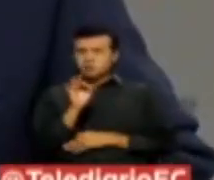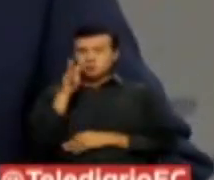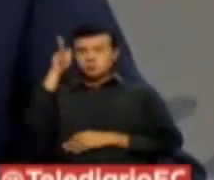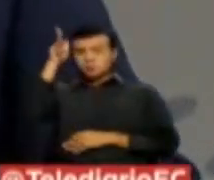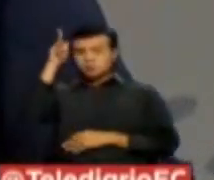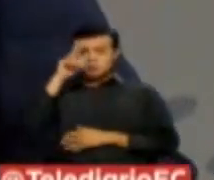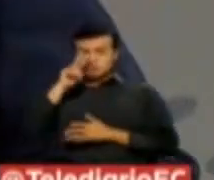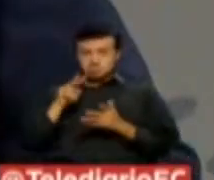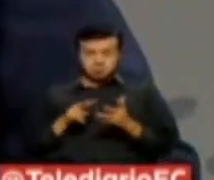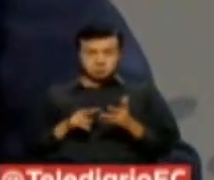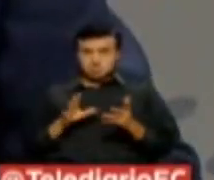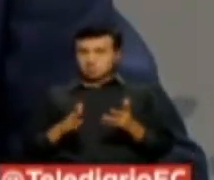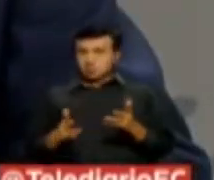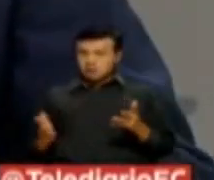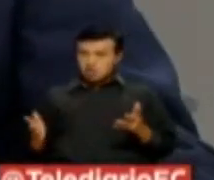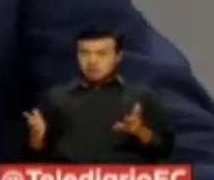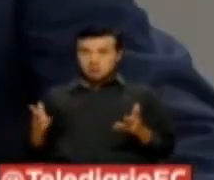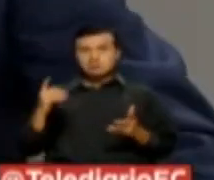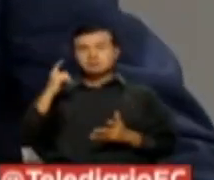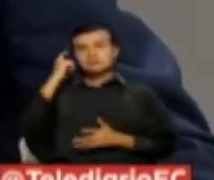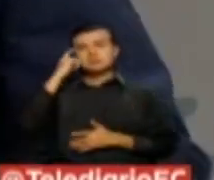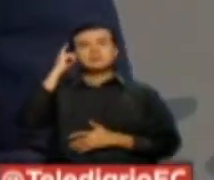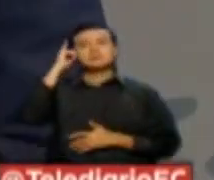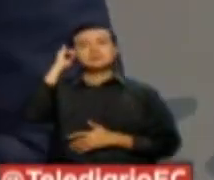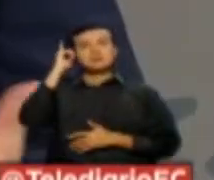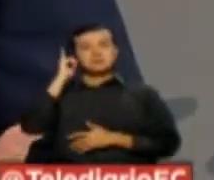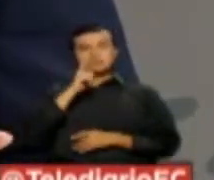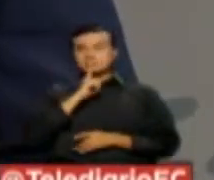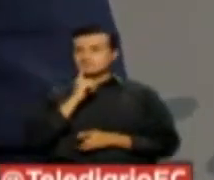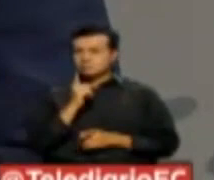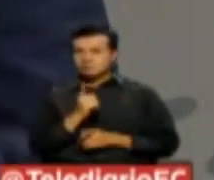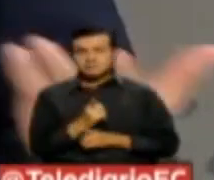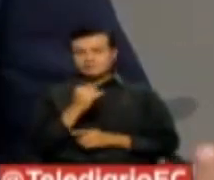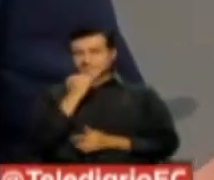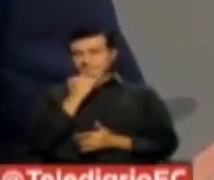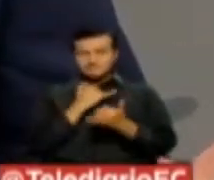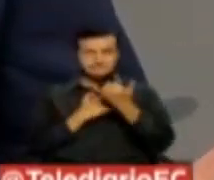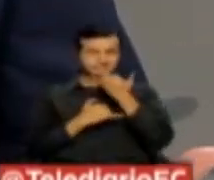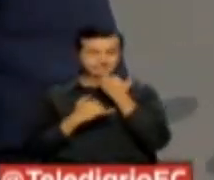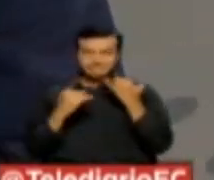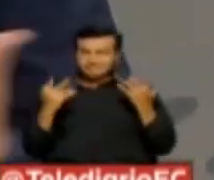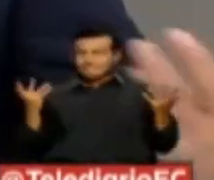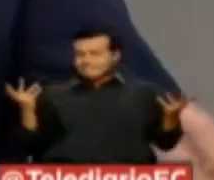profesores no leves no leen nos recuerda también esta incomprensible